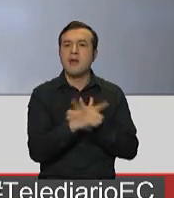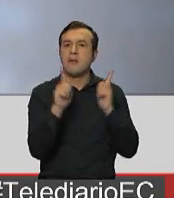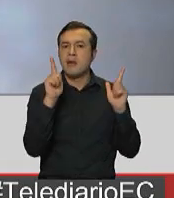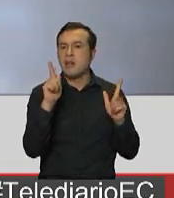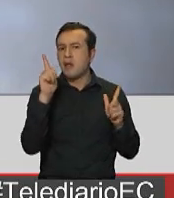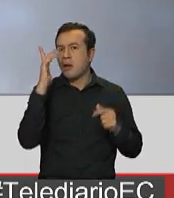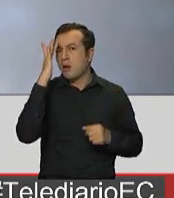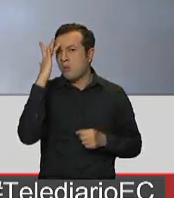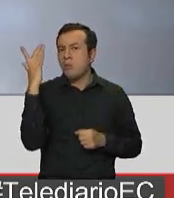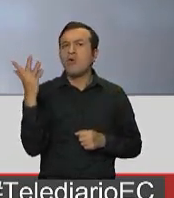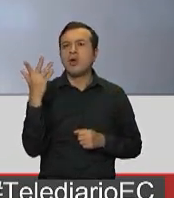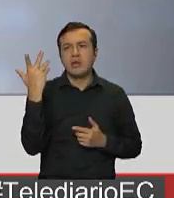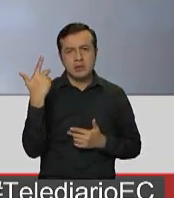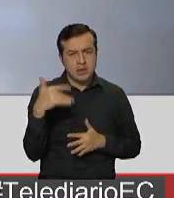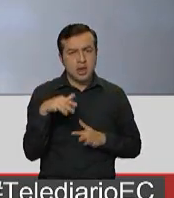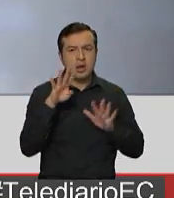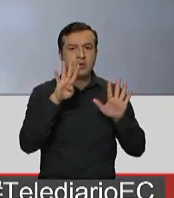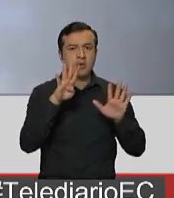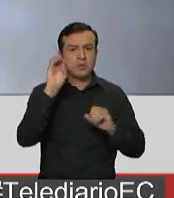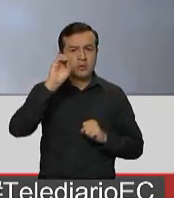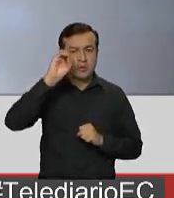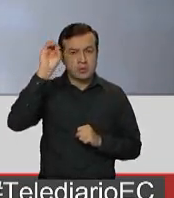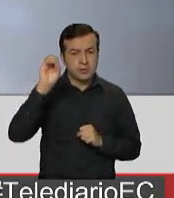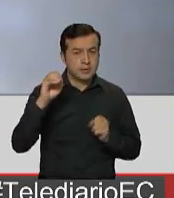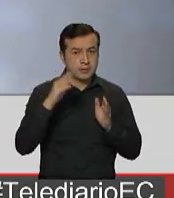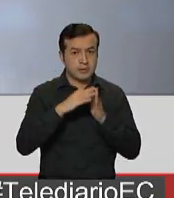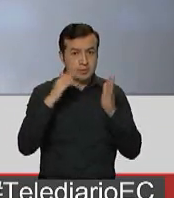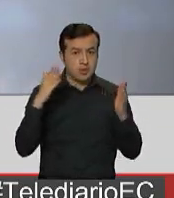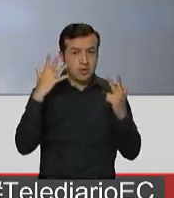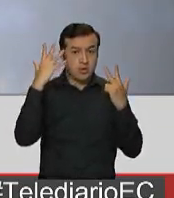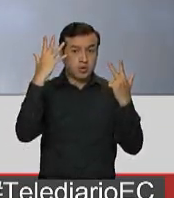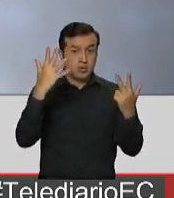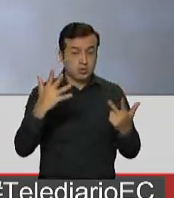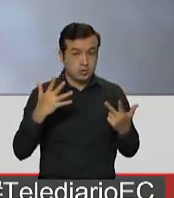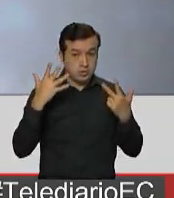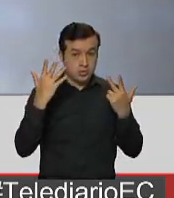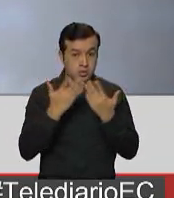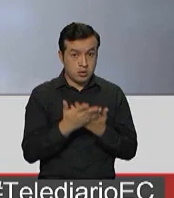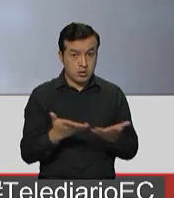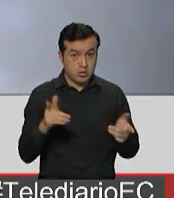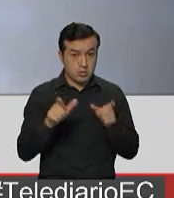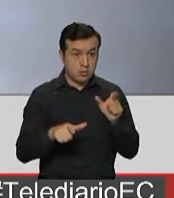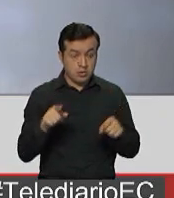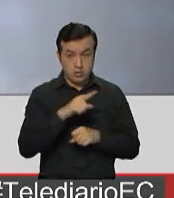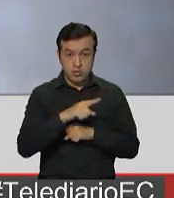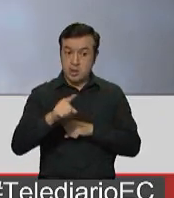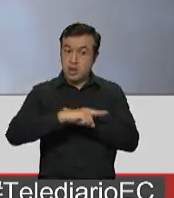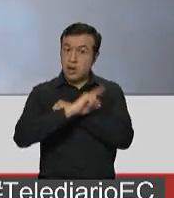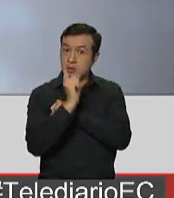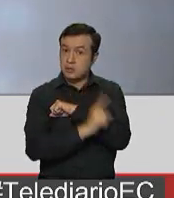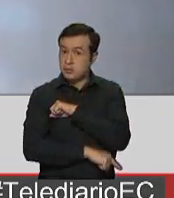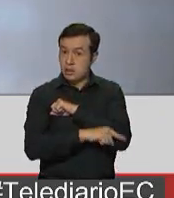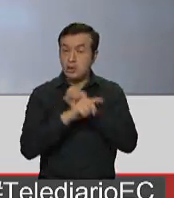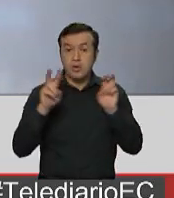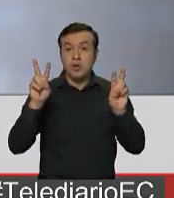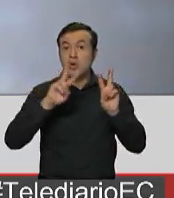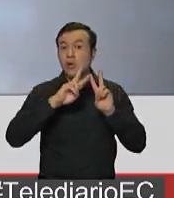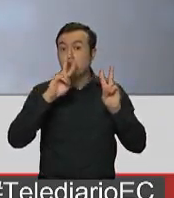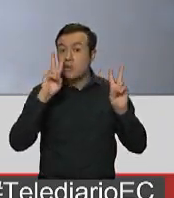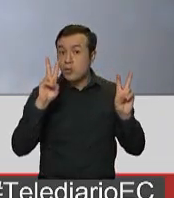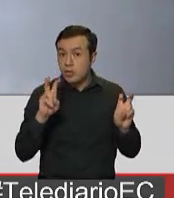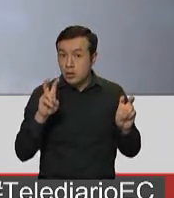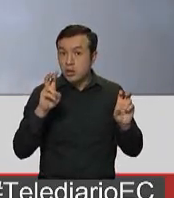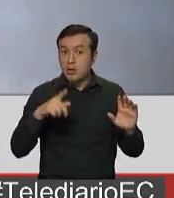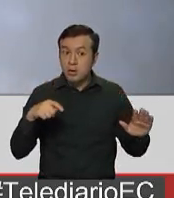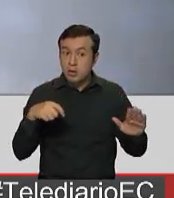al considerar que ya cumplió más del 90% de los 8 años de condena a los que fue sentenciado por el delito de coautoría